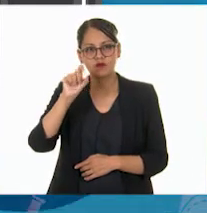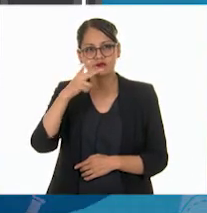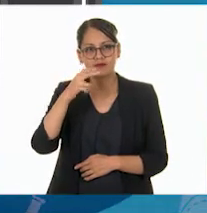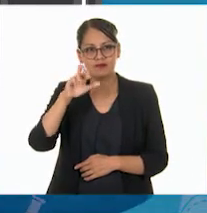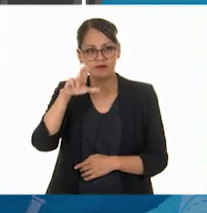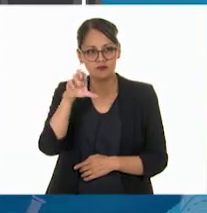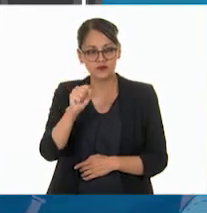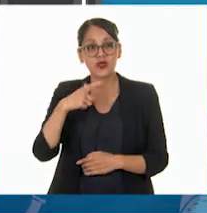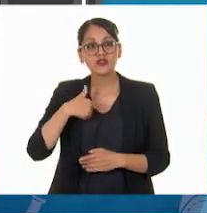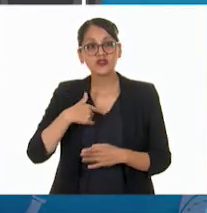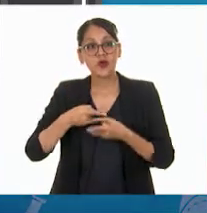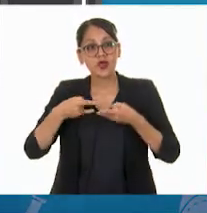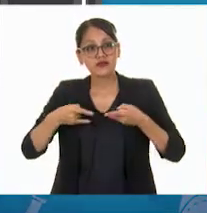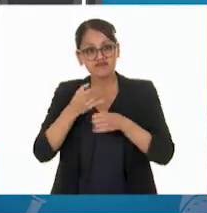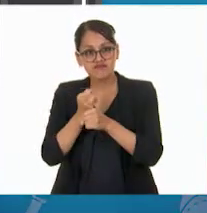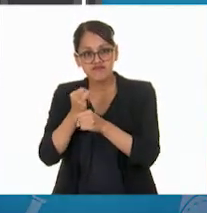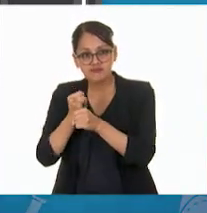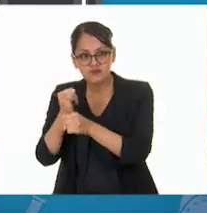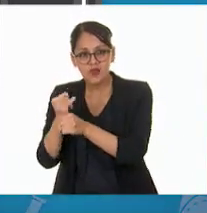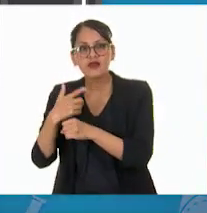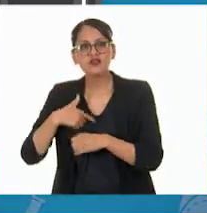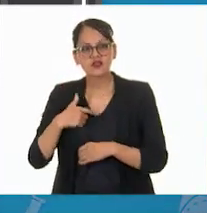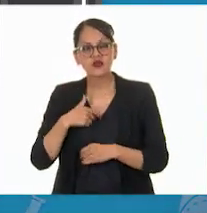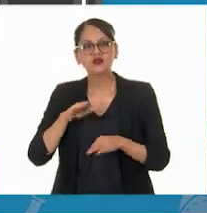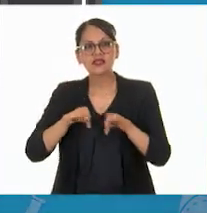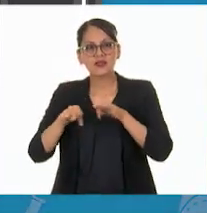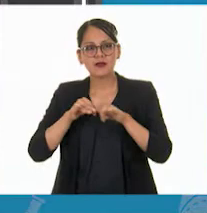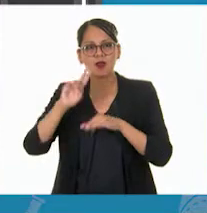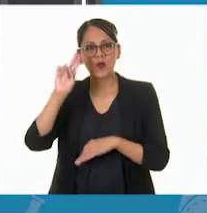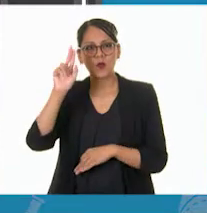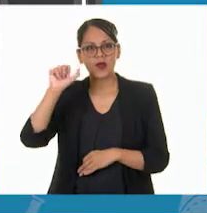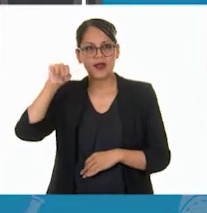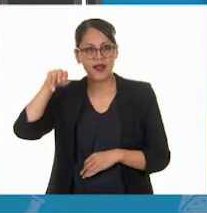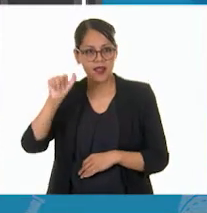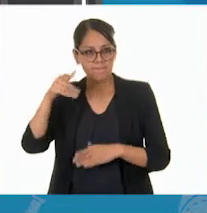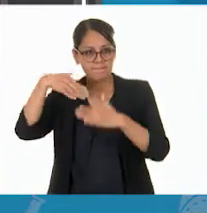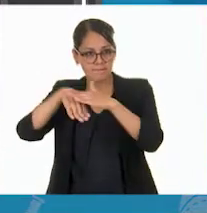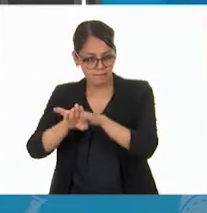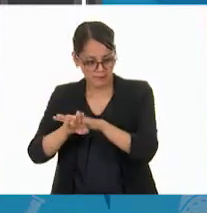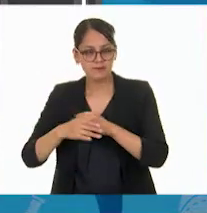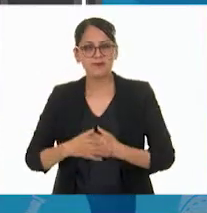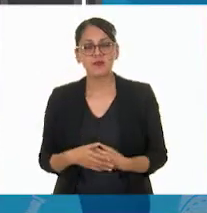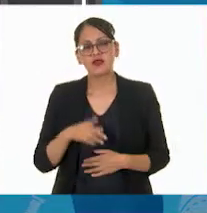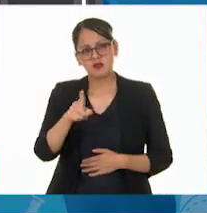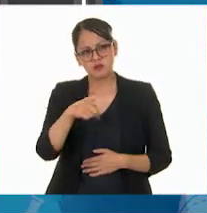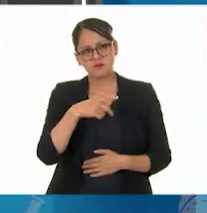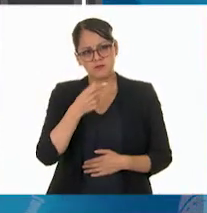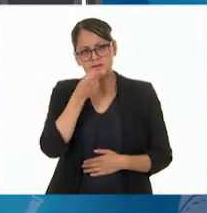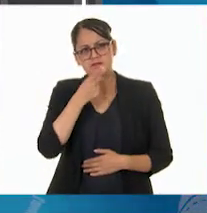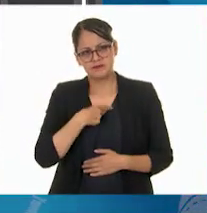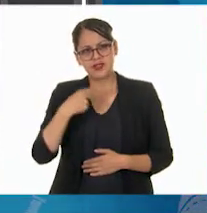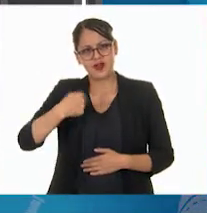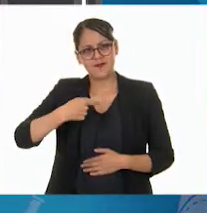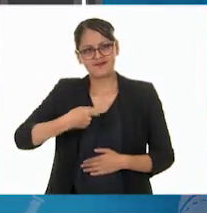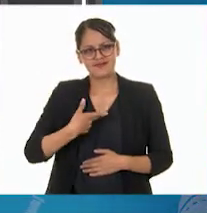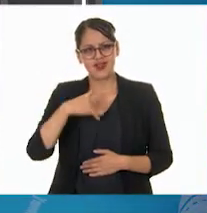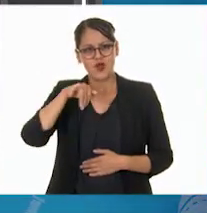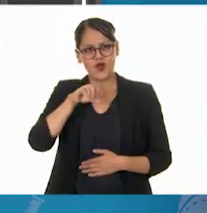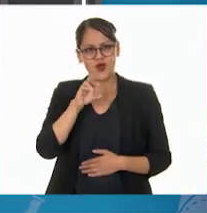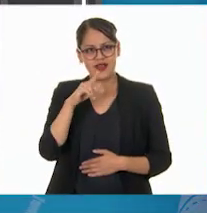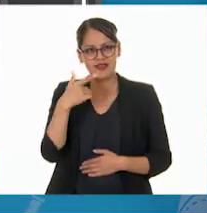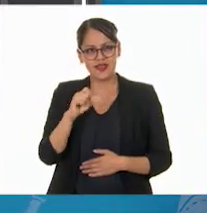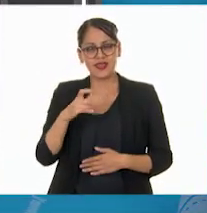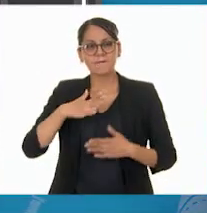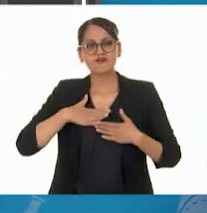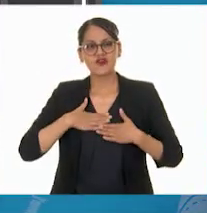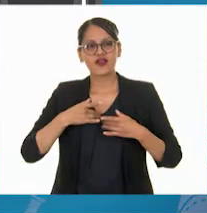y trabajo en la Universidad Nacional Autónoma de México, en la UNAM. Pero tú me puedes llamar Jorge, el historiador